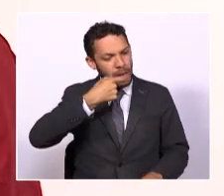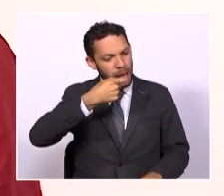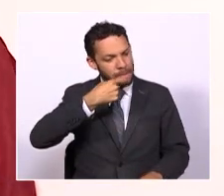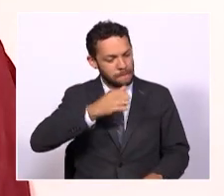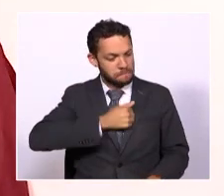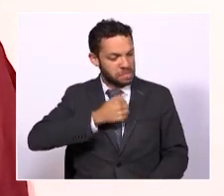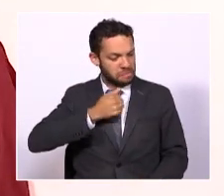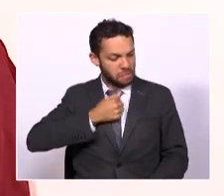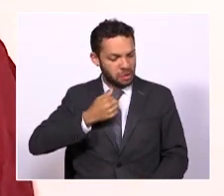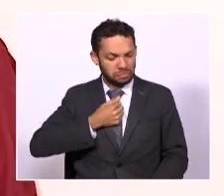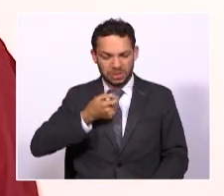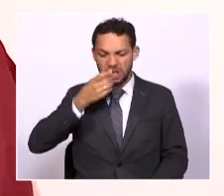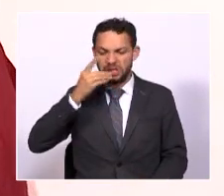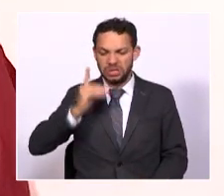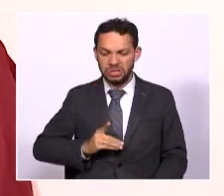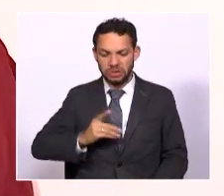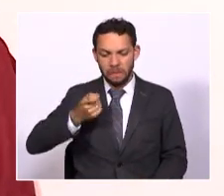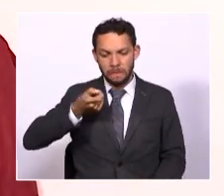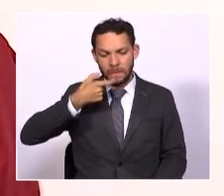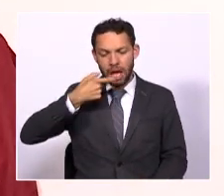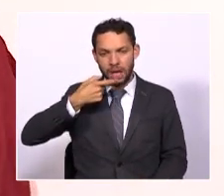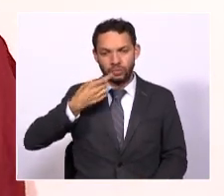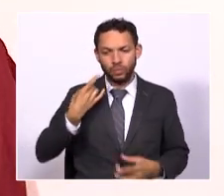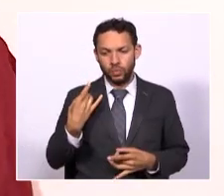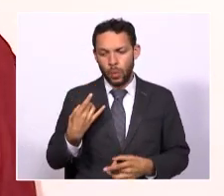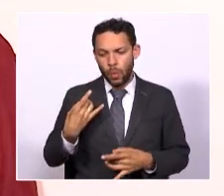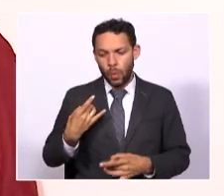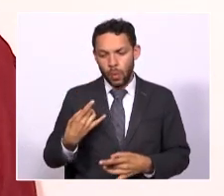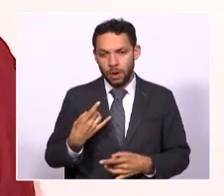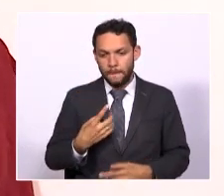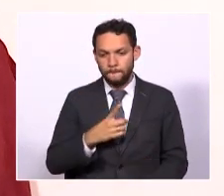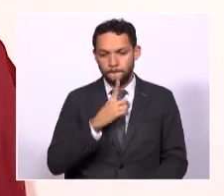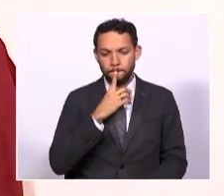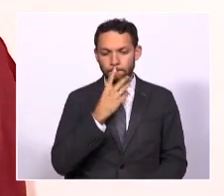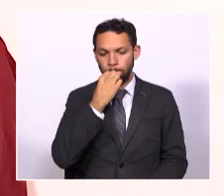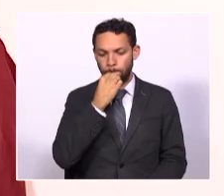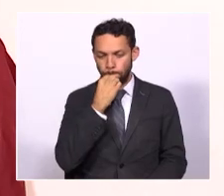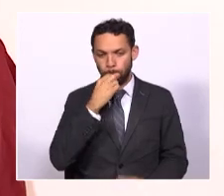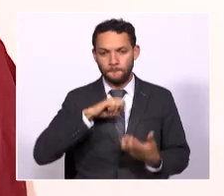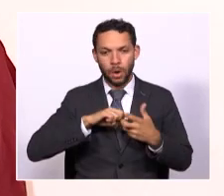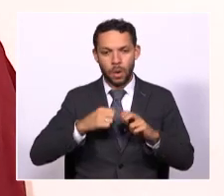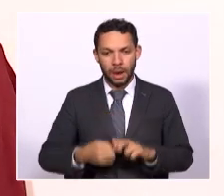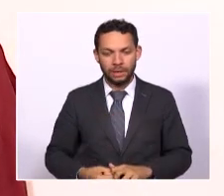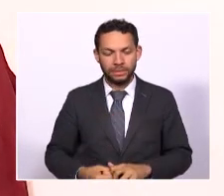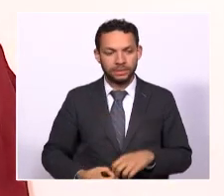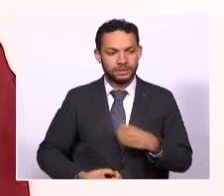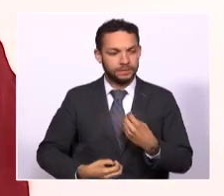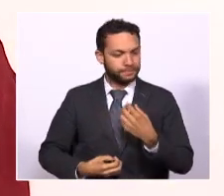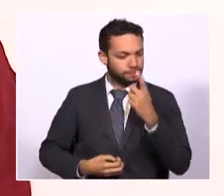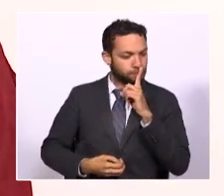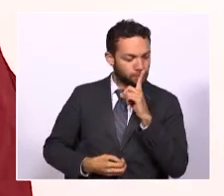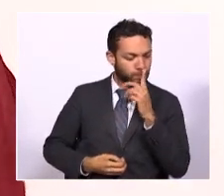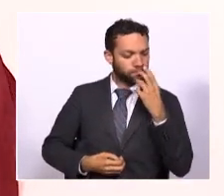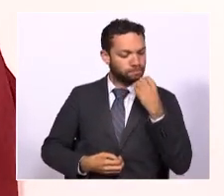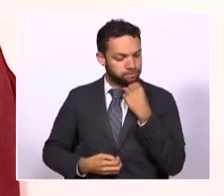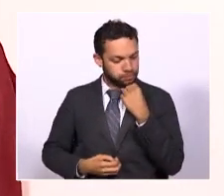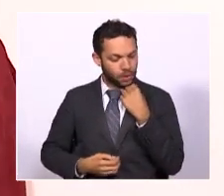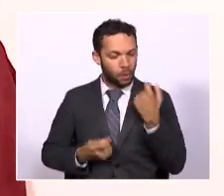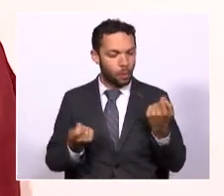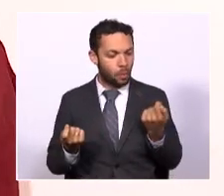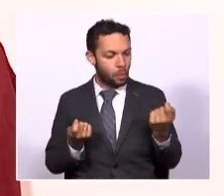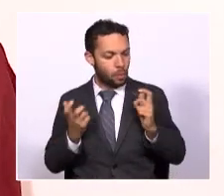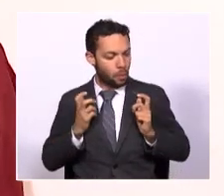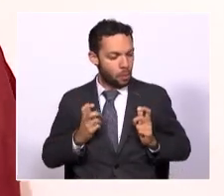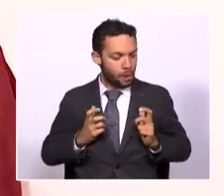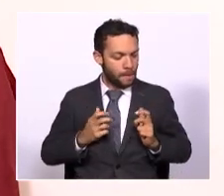que la automedicación para el dolor silencia el síntoma que el cuerpo está manifestando